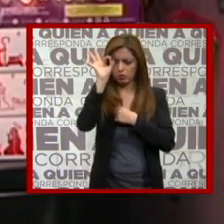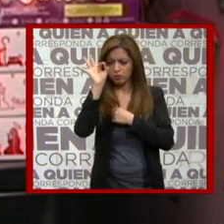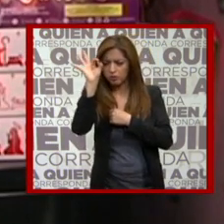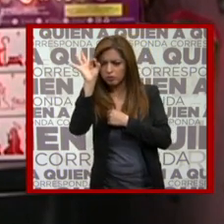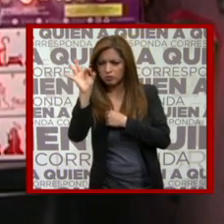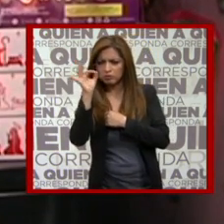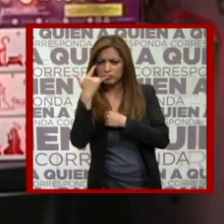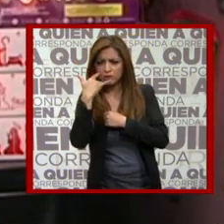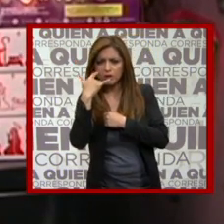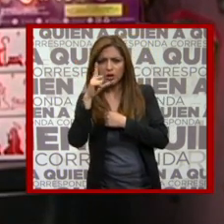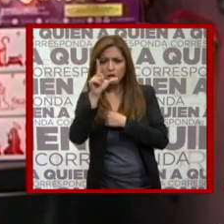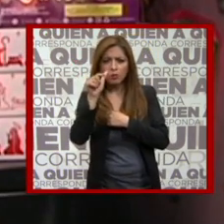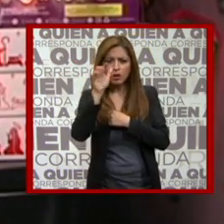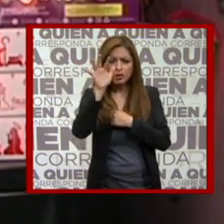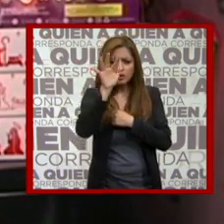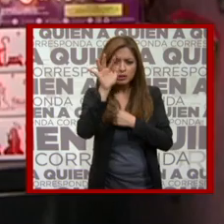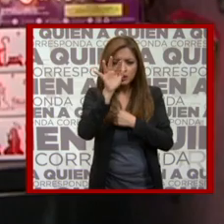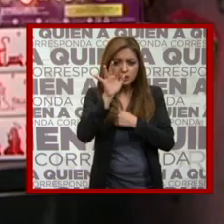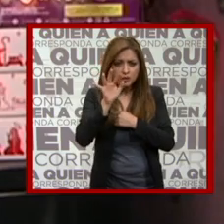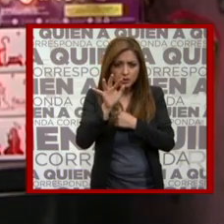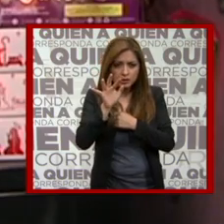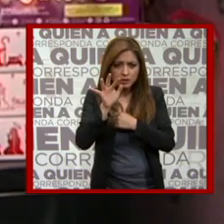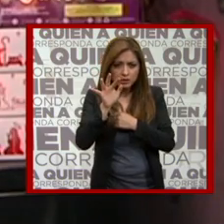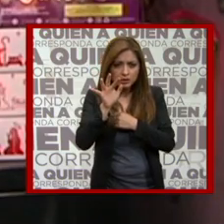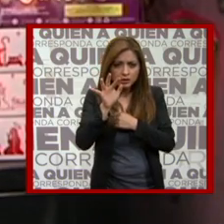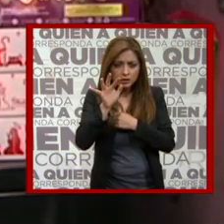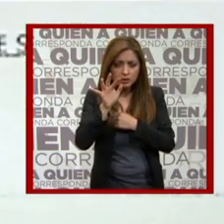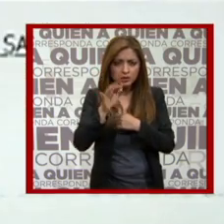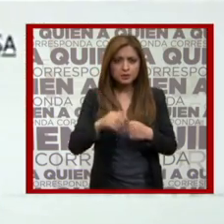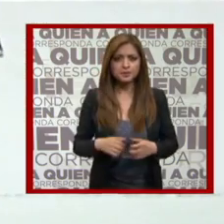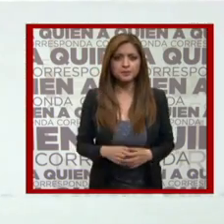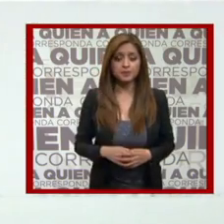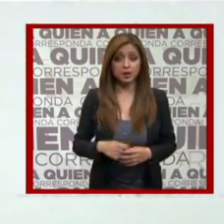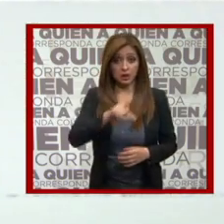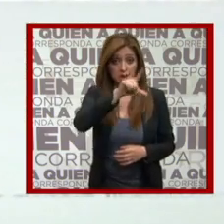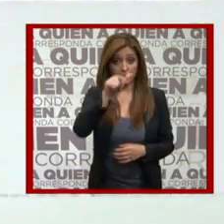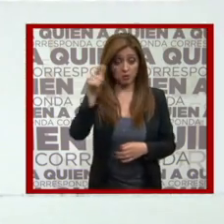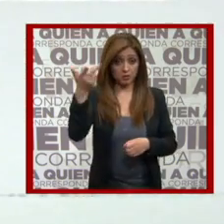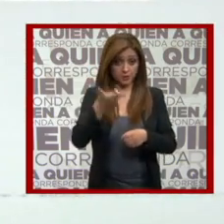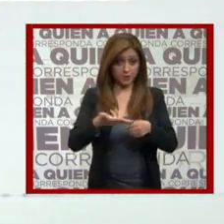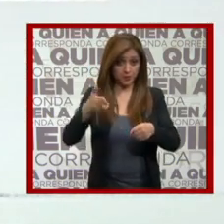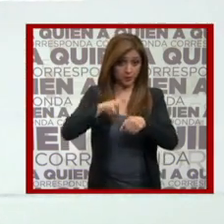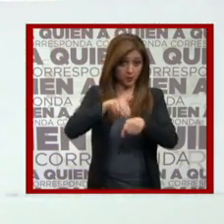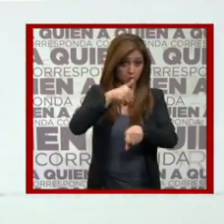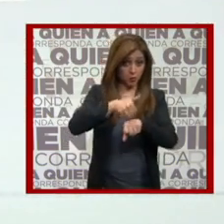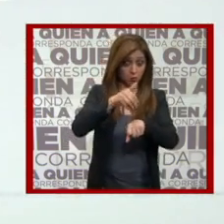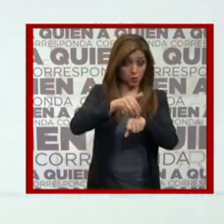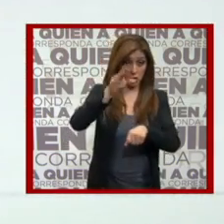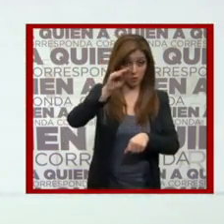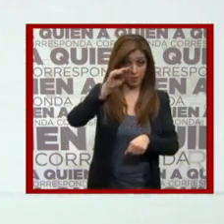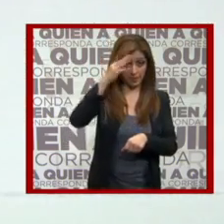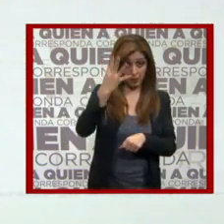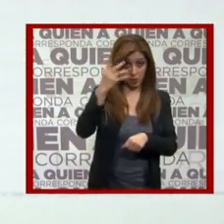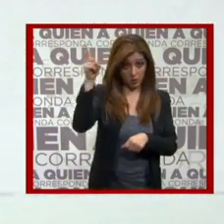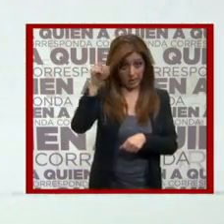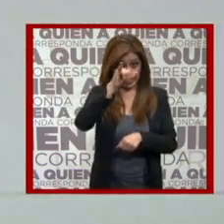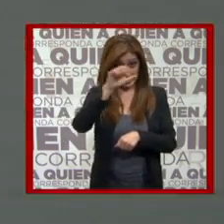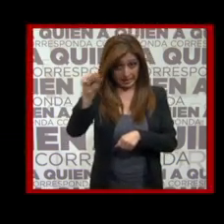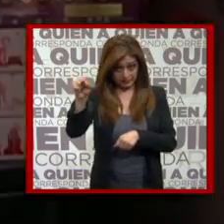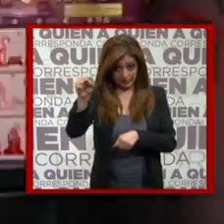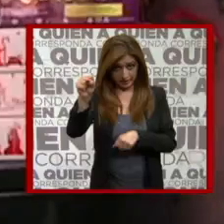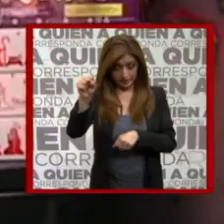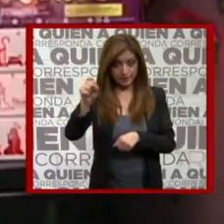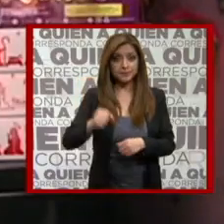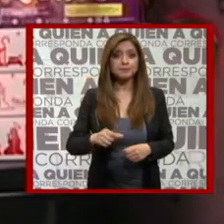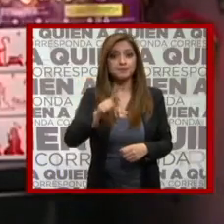y manchitas en la visión. Fue atendido en la clínica 94 del Instituto Mexicano del Seguro Social.